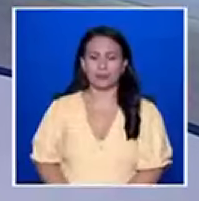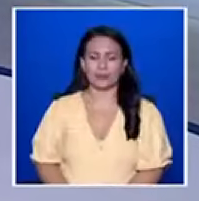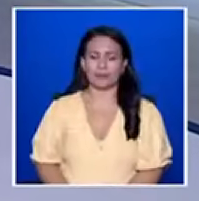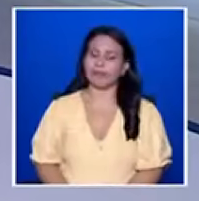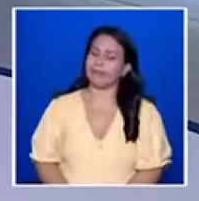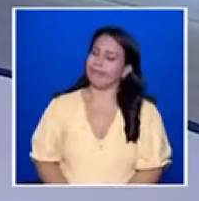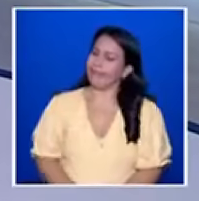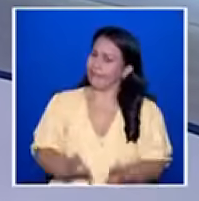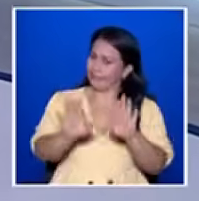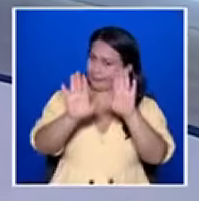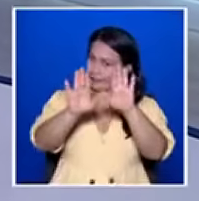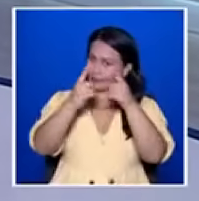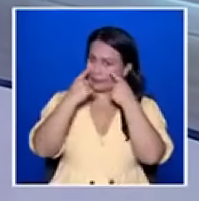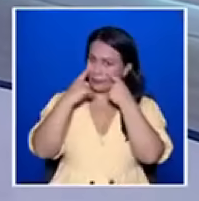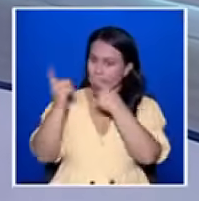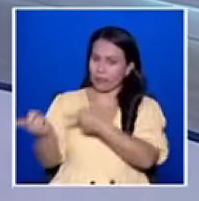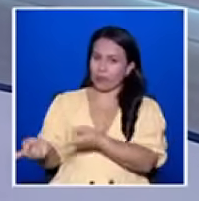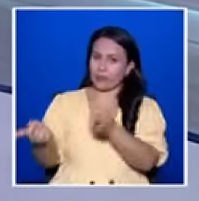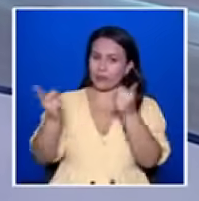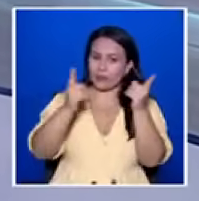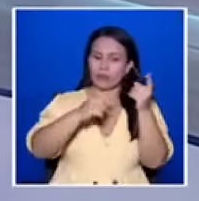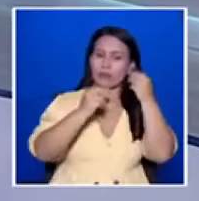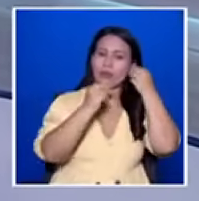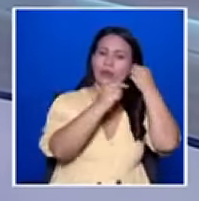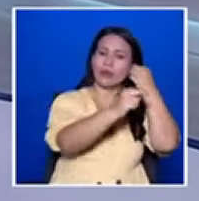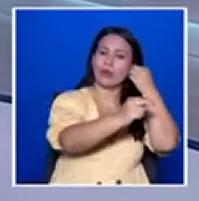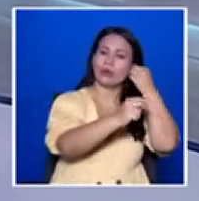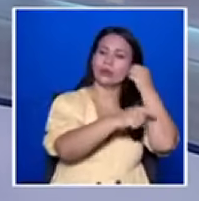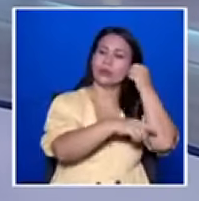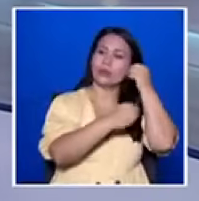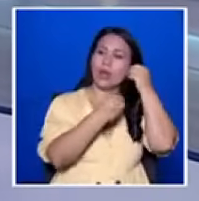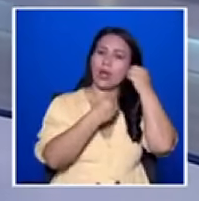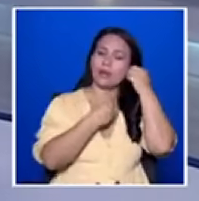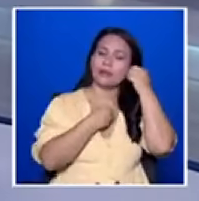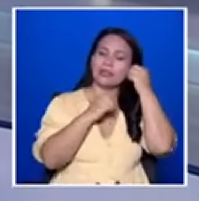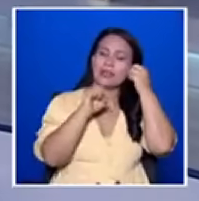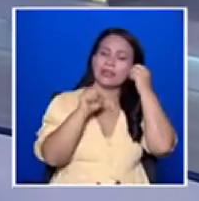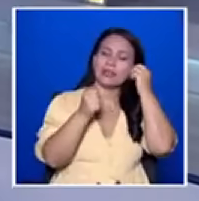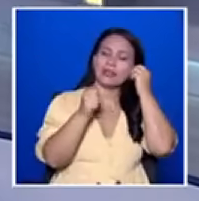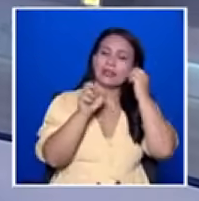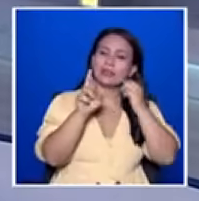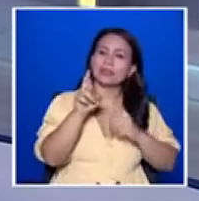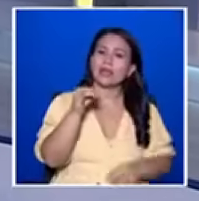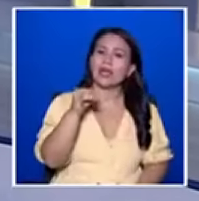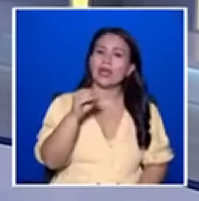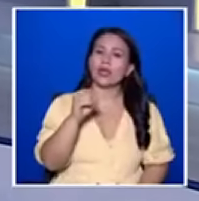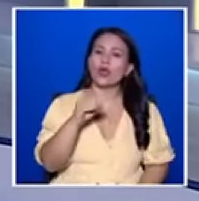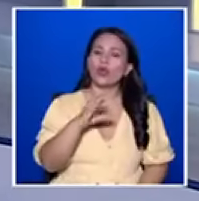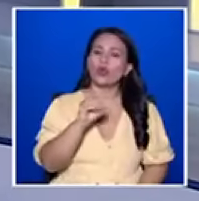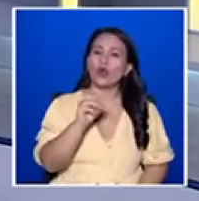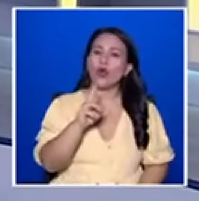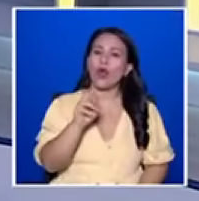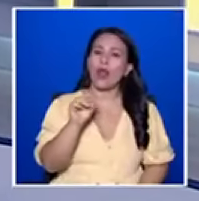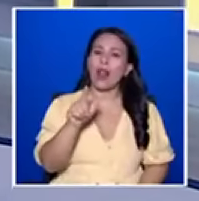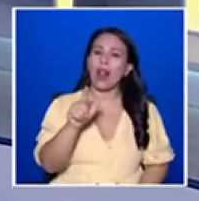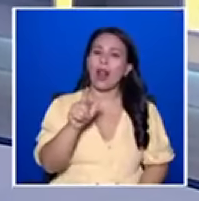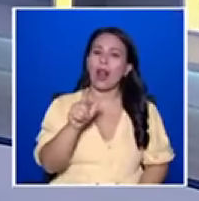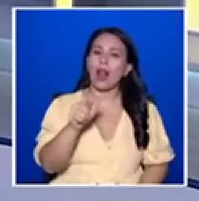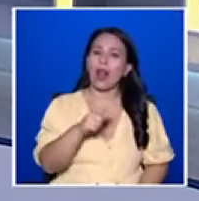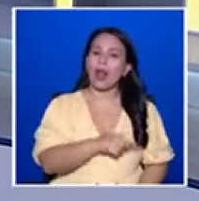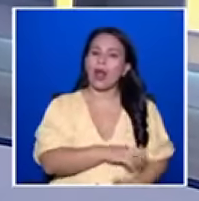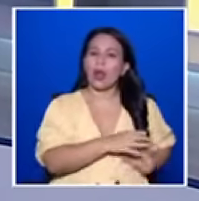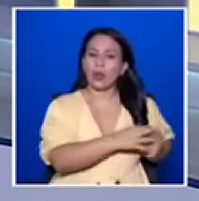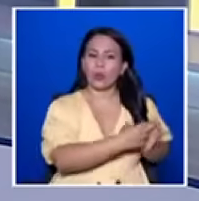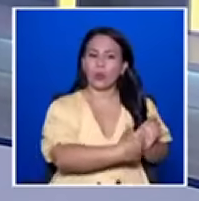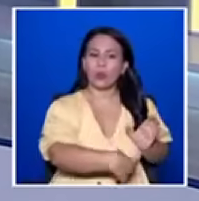Bueno, y vamos ahora hasta el noroeste de Guayaquil, al sector de la Sergio Toral, porque ahí hay un problema de insalubridad terrible con canales de